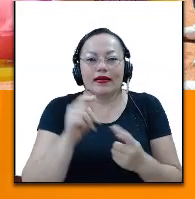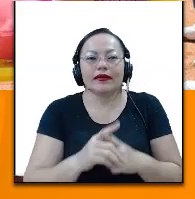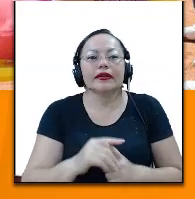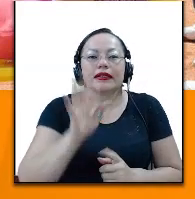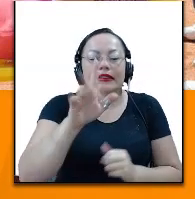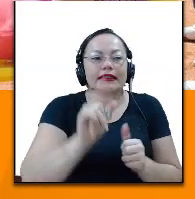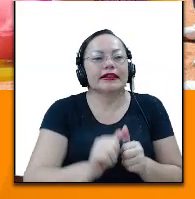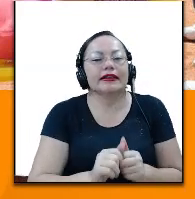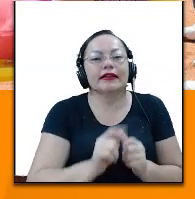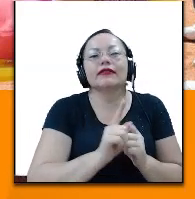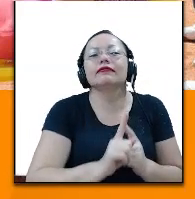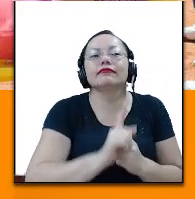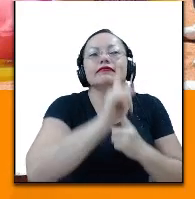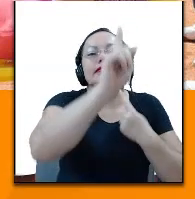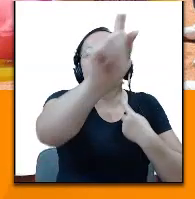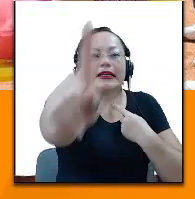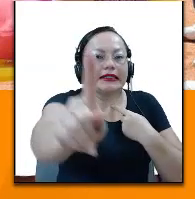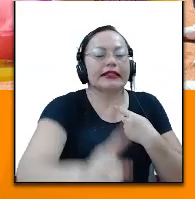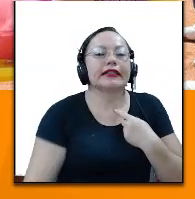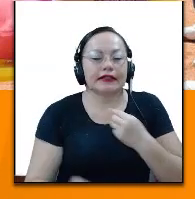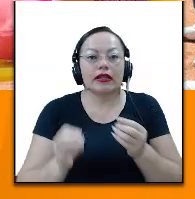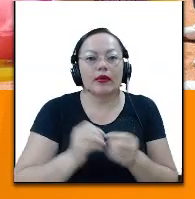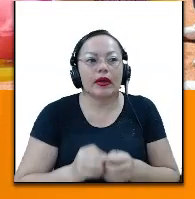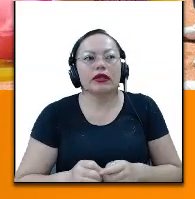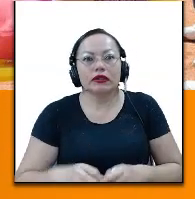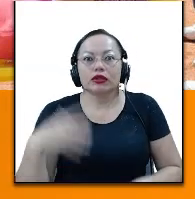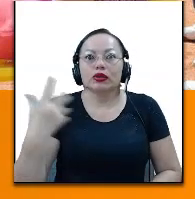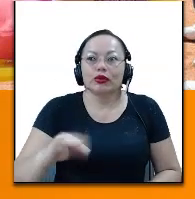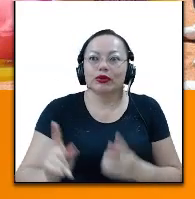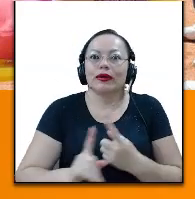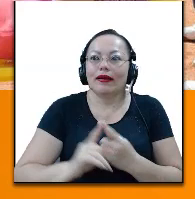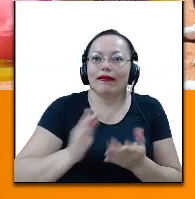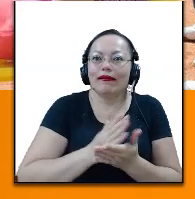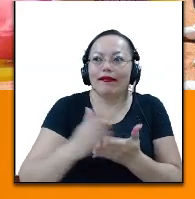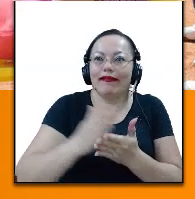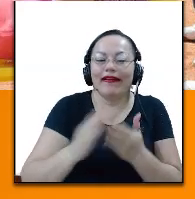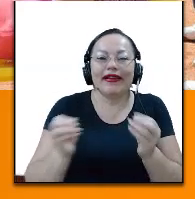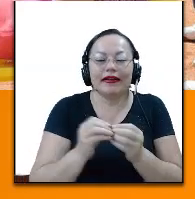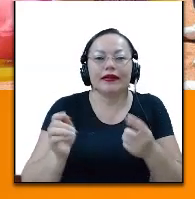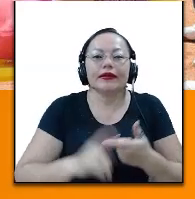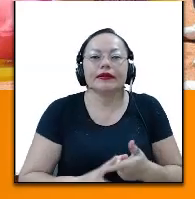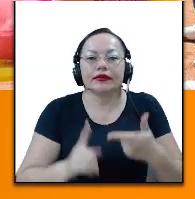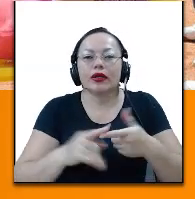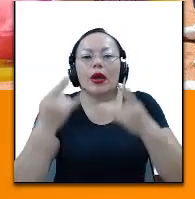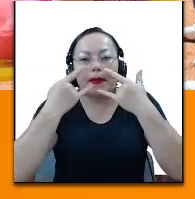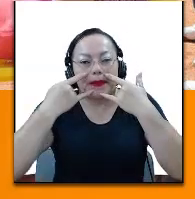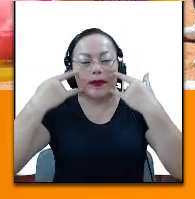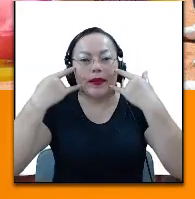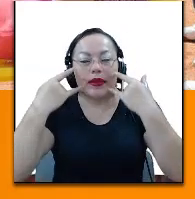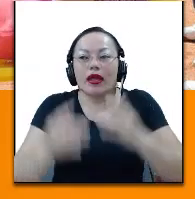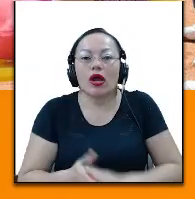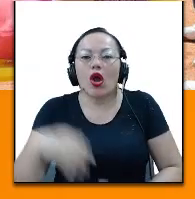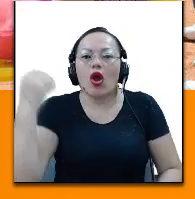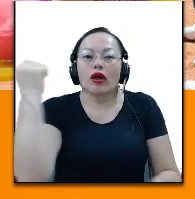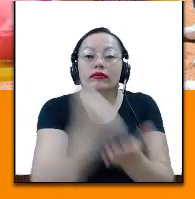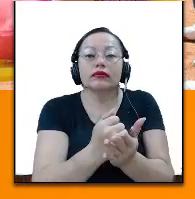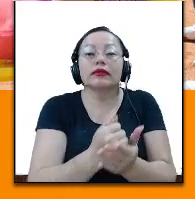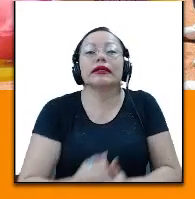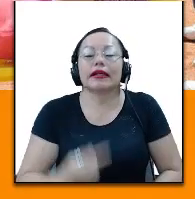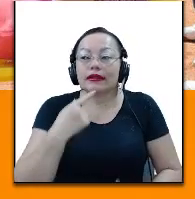5 metros de distancia. Eso es bien larga esa distancia. Dos, uso de tapabocas